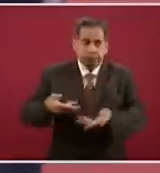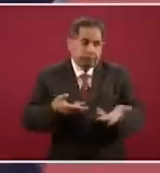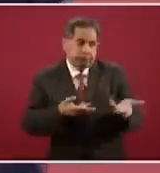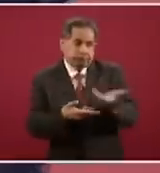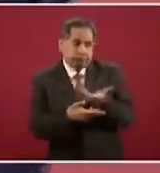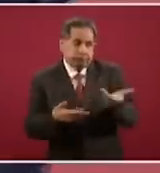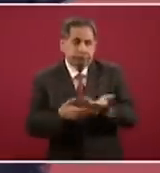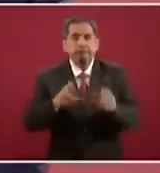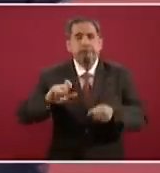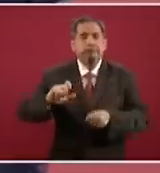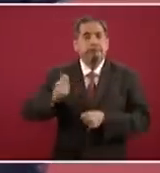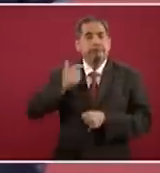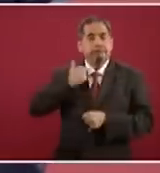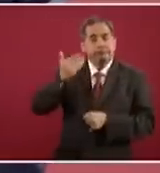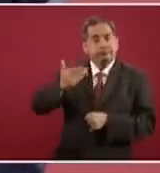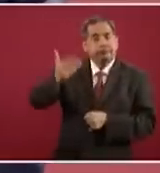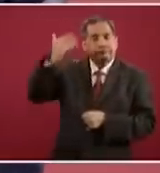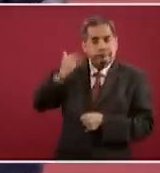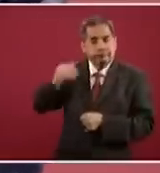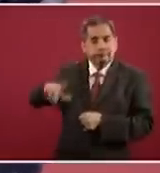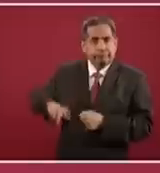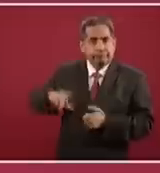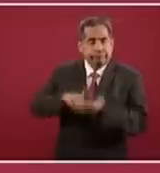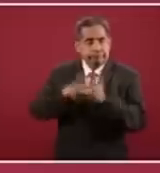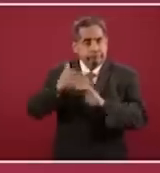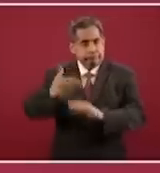en el gobierno anterior,